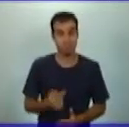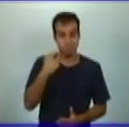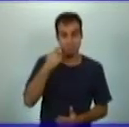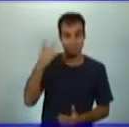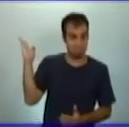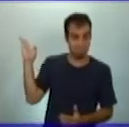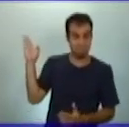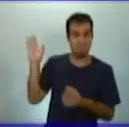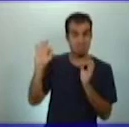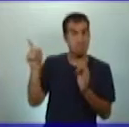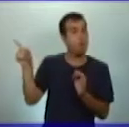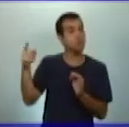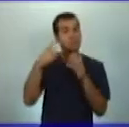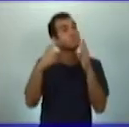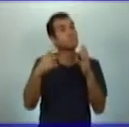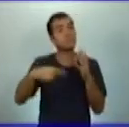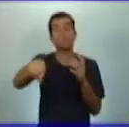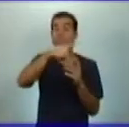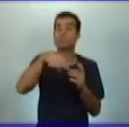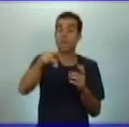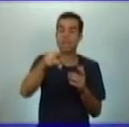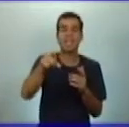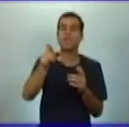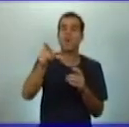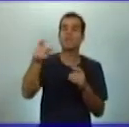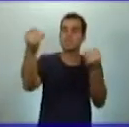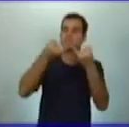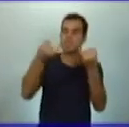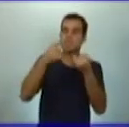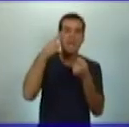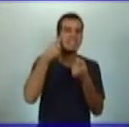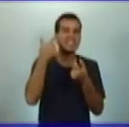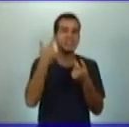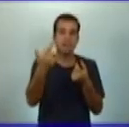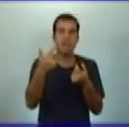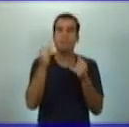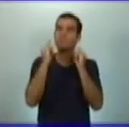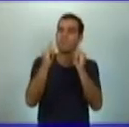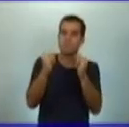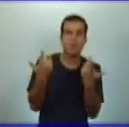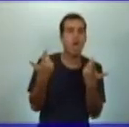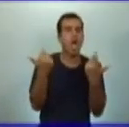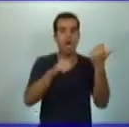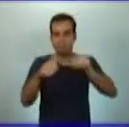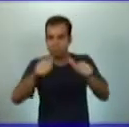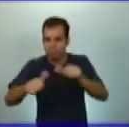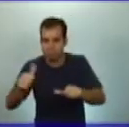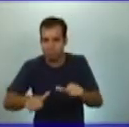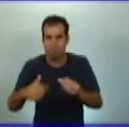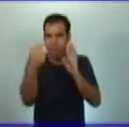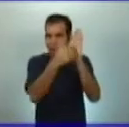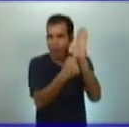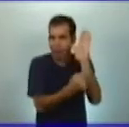elemento importante, es una tabla de datos donde pueden buscar información acerca de los elementos químicos. En su libro de texto, en las